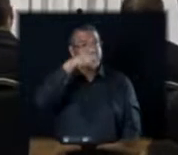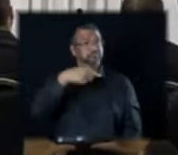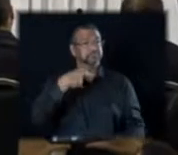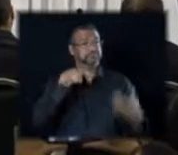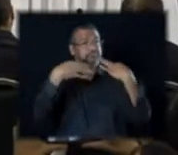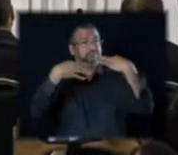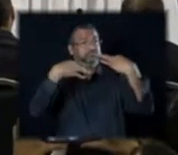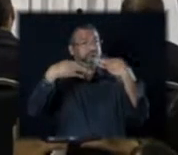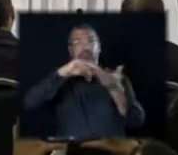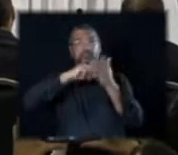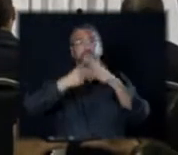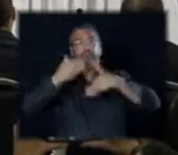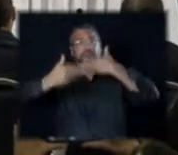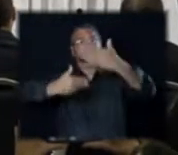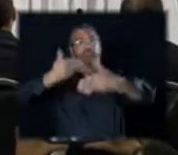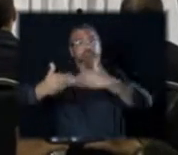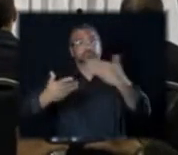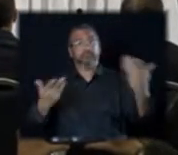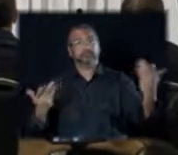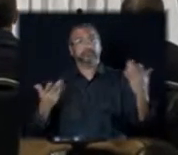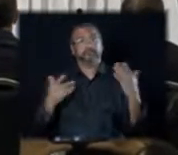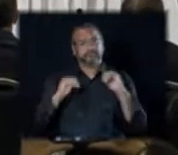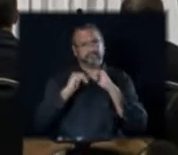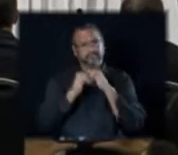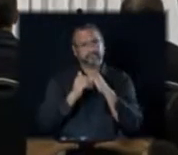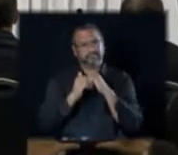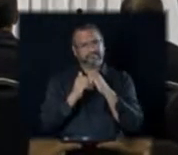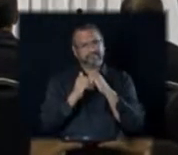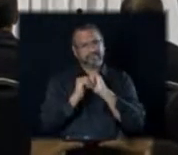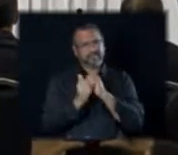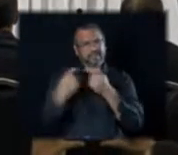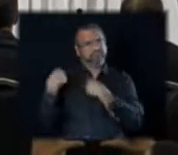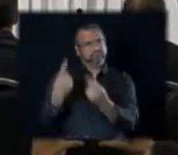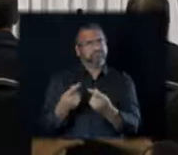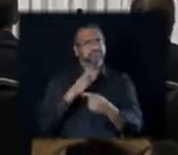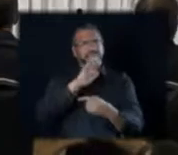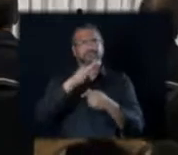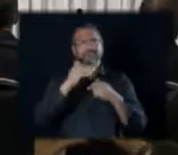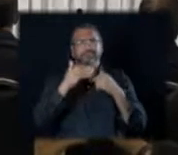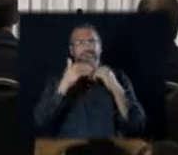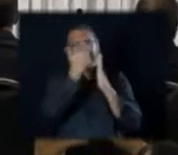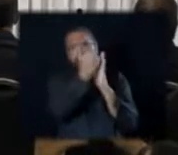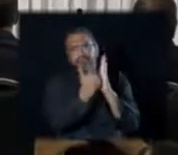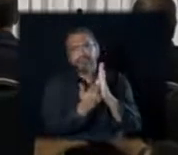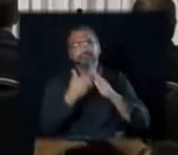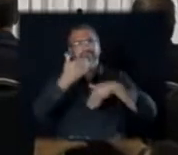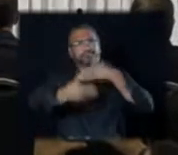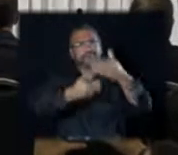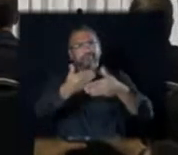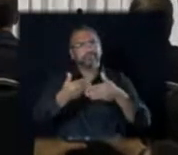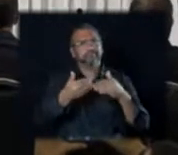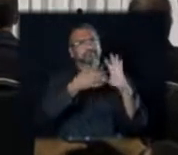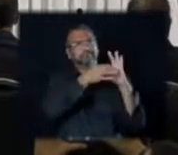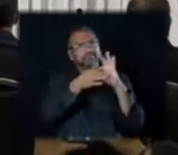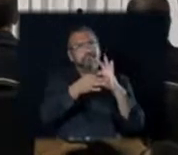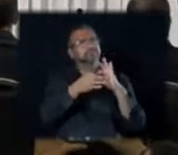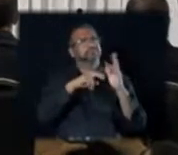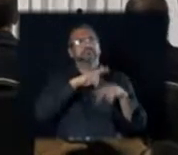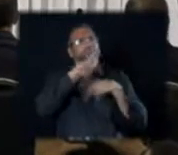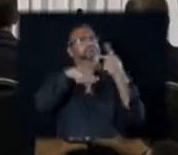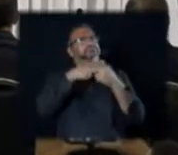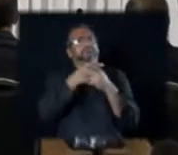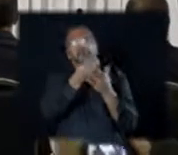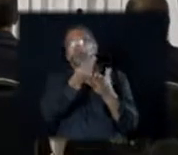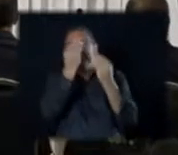¿Nos podría decir un poco sobre el proceso para llevar a cabo este análisis? ¿Qué tipos de sistemas están usando? ¿Qué